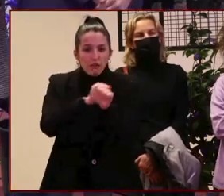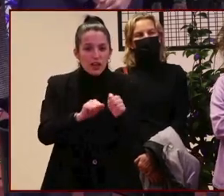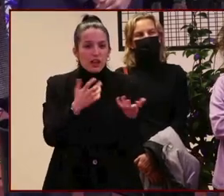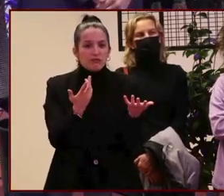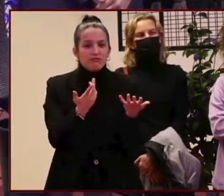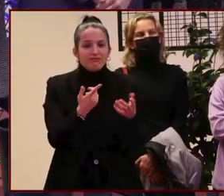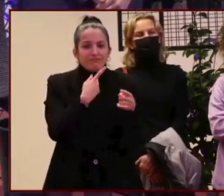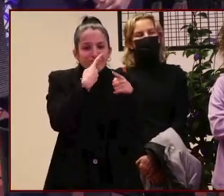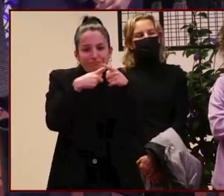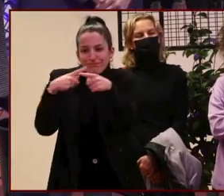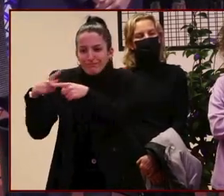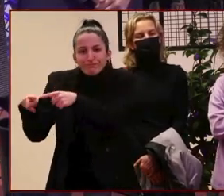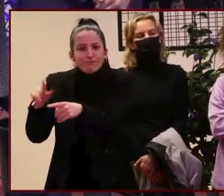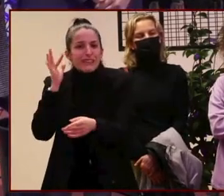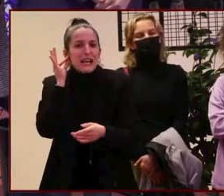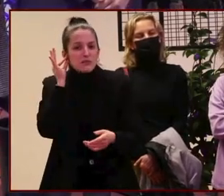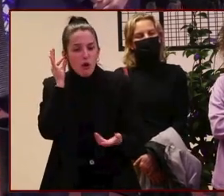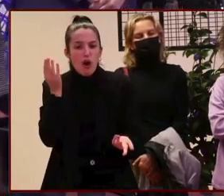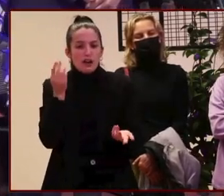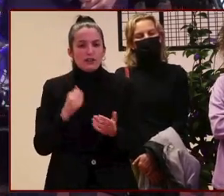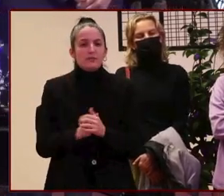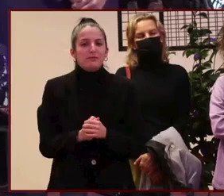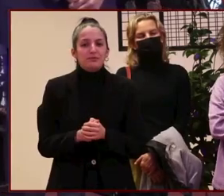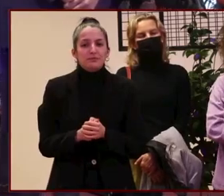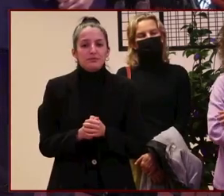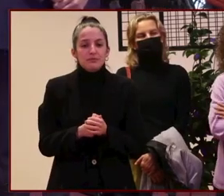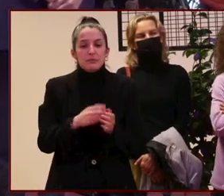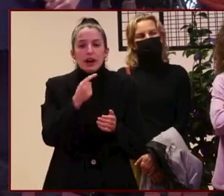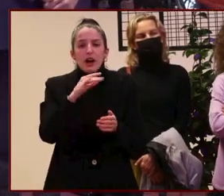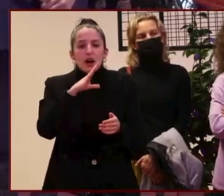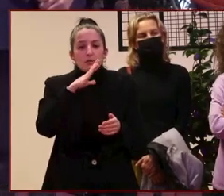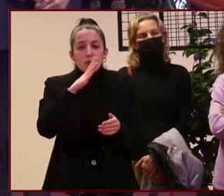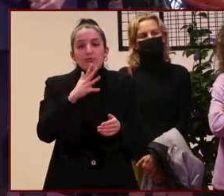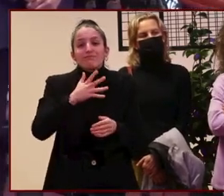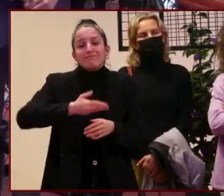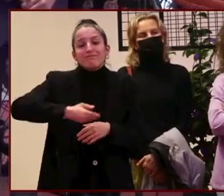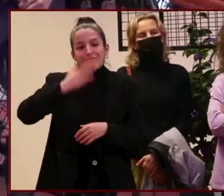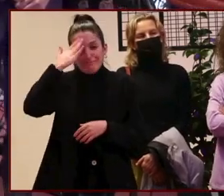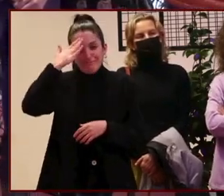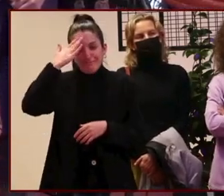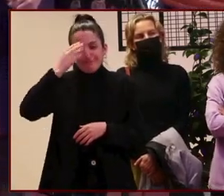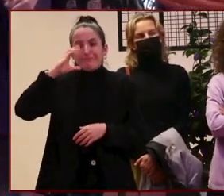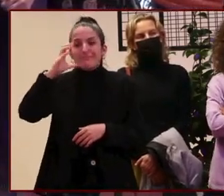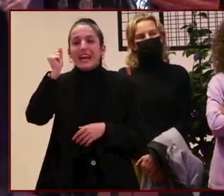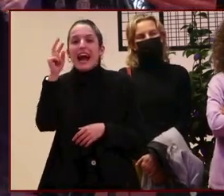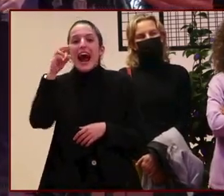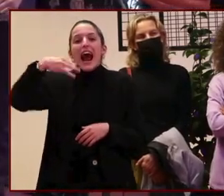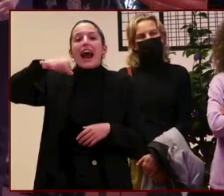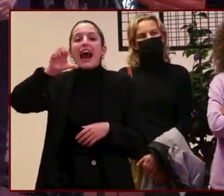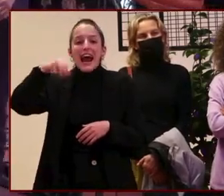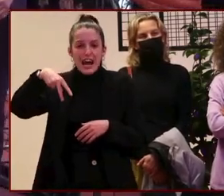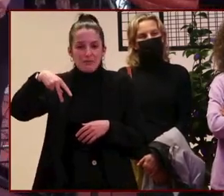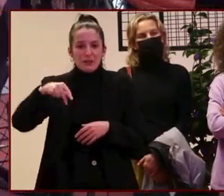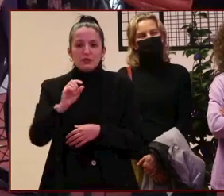porque una causa muy justas liderada por carmen una mujer que tengo una enorme